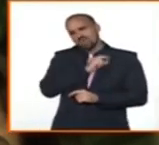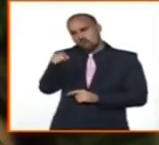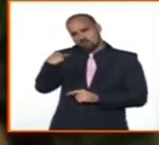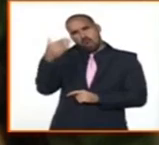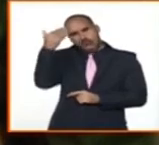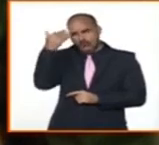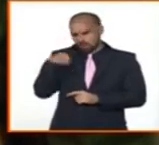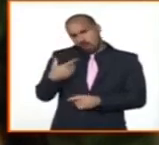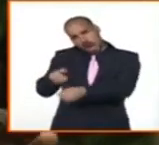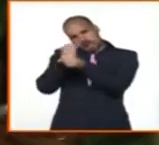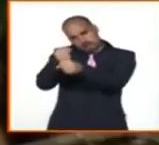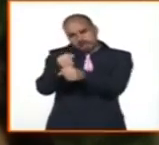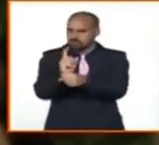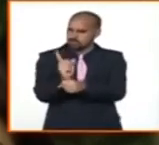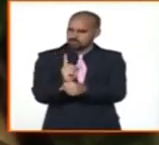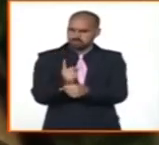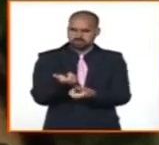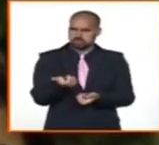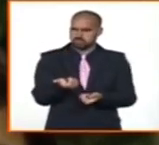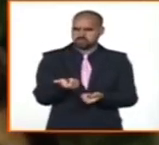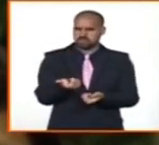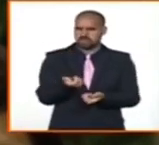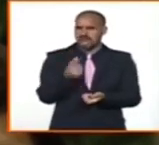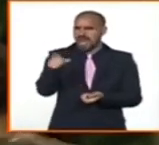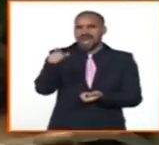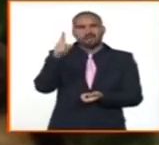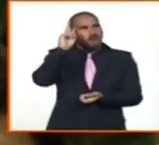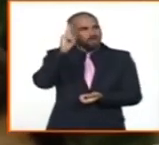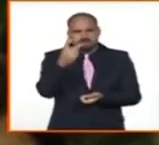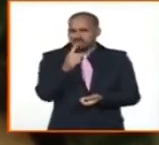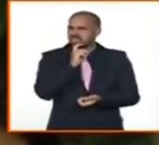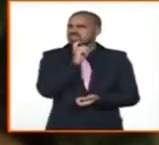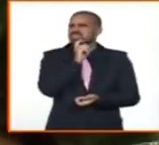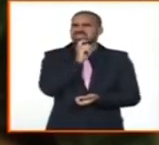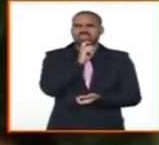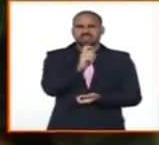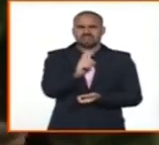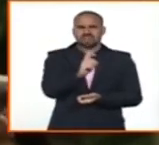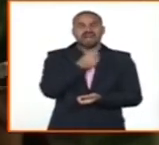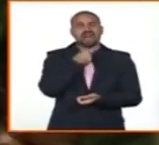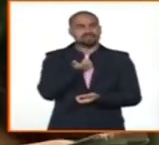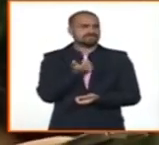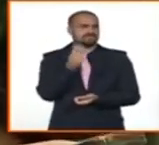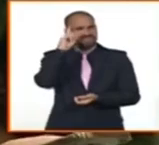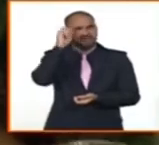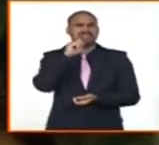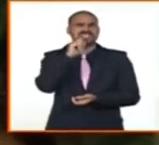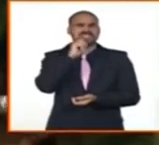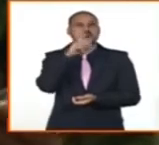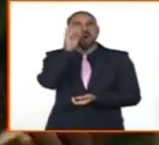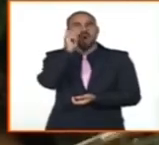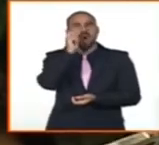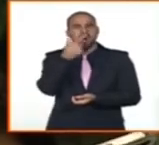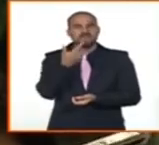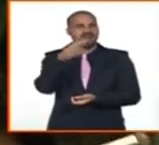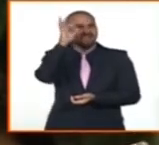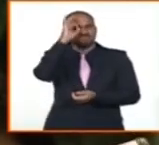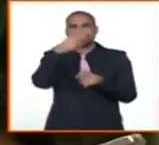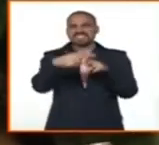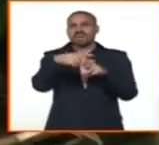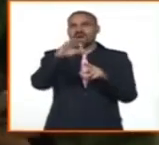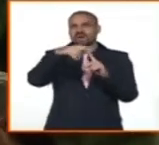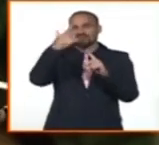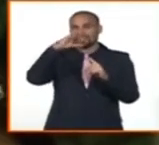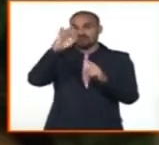El que no se puede convencer, no lo vamos a convencer con ninguna campaña. A Otaola no hay que convencerle, pero hay un montón de gente que no consume el contenido ni